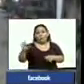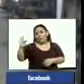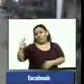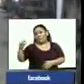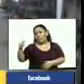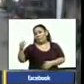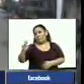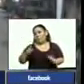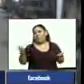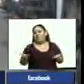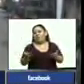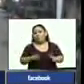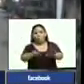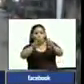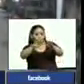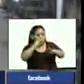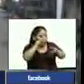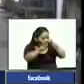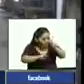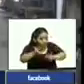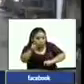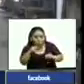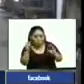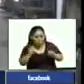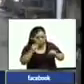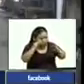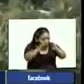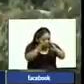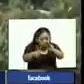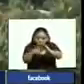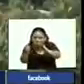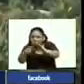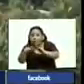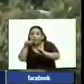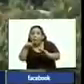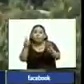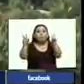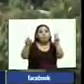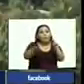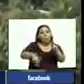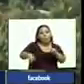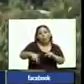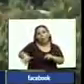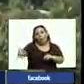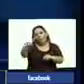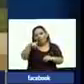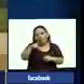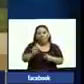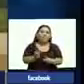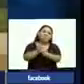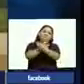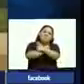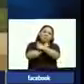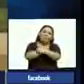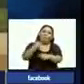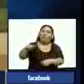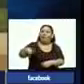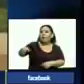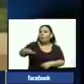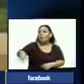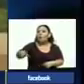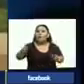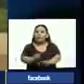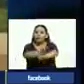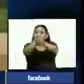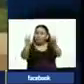General realizó ocho registros con prevención de allanamiento en lugares que se presume venden licor adulterado en la jurisdicción de San Pedro